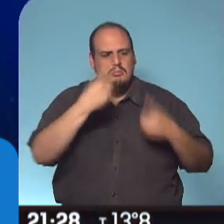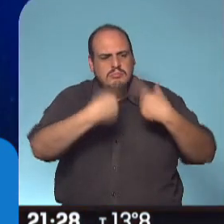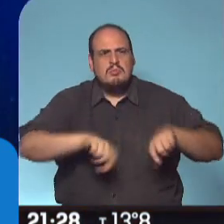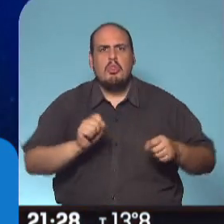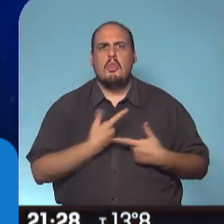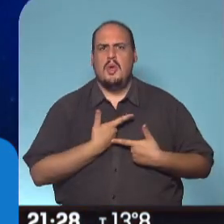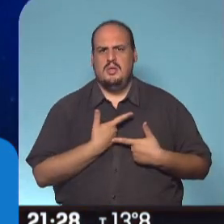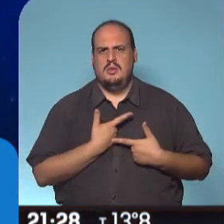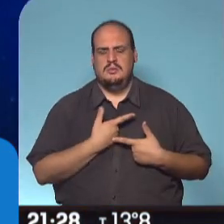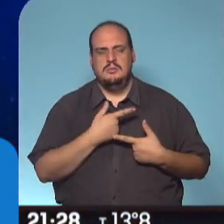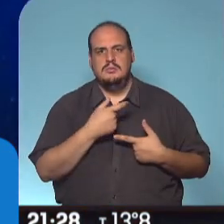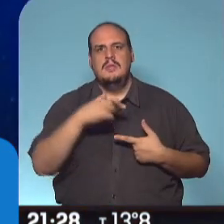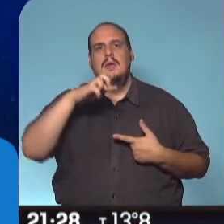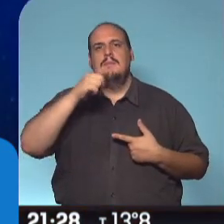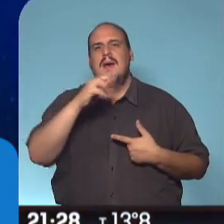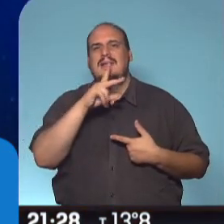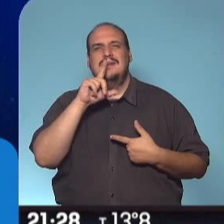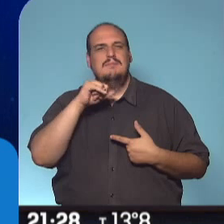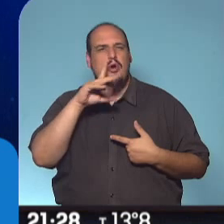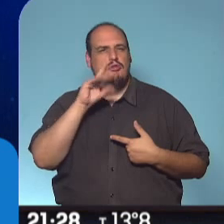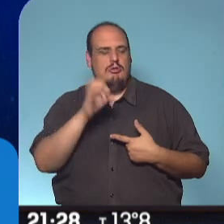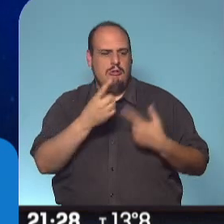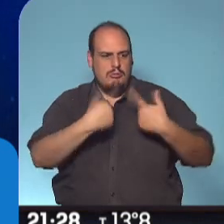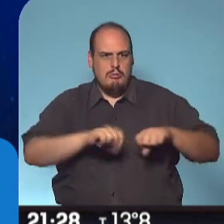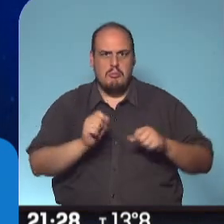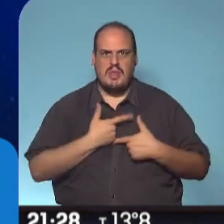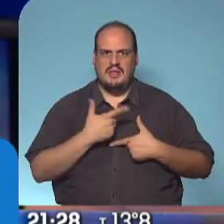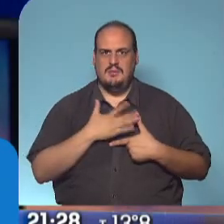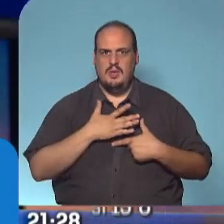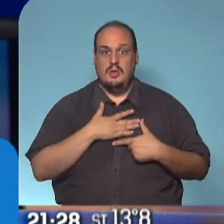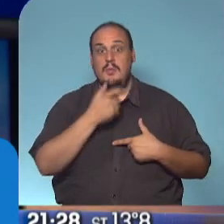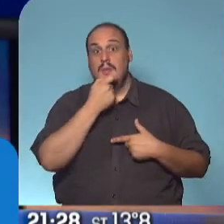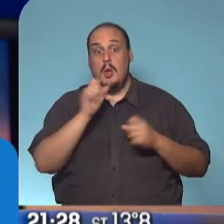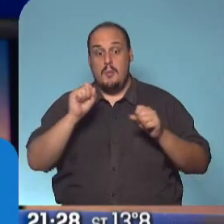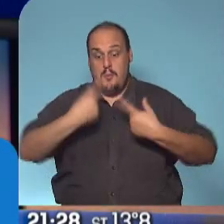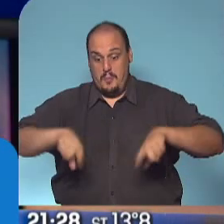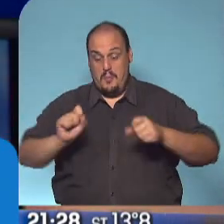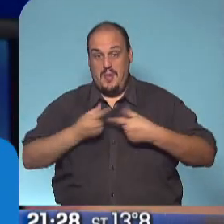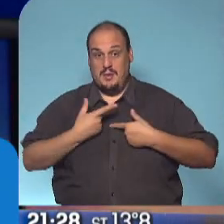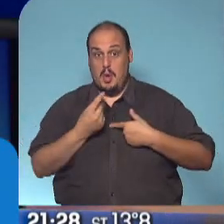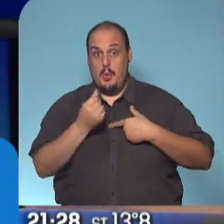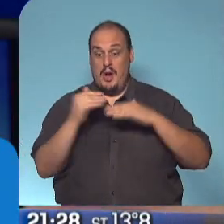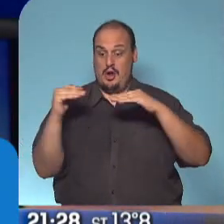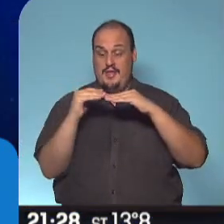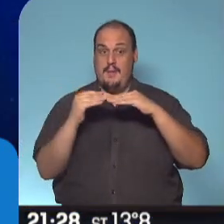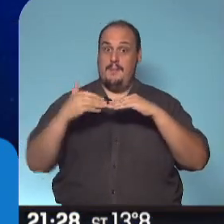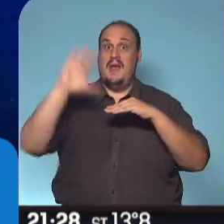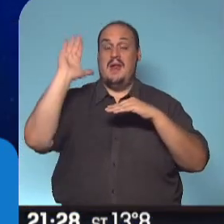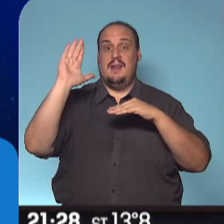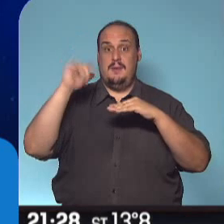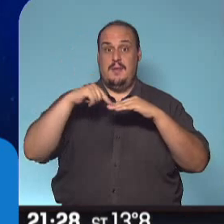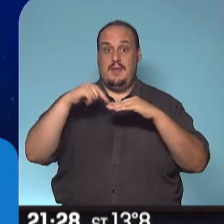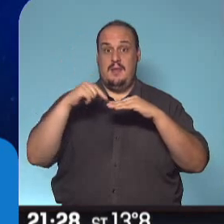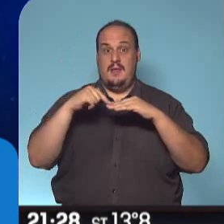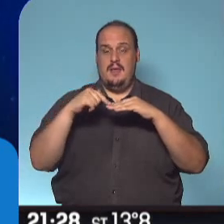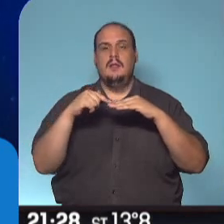pongamos una raya que diga los que tienen un patrimonio de acá para arriba, el tema no va a pasar por